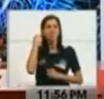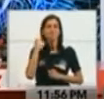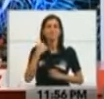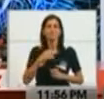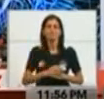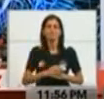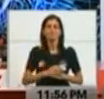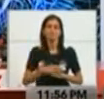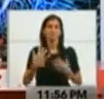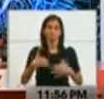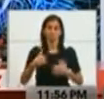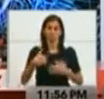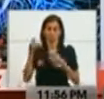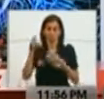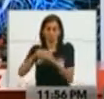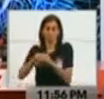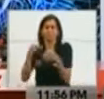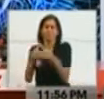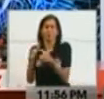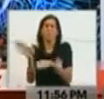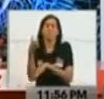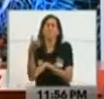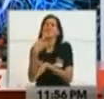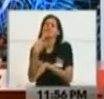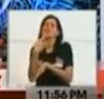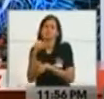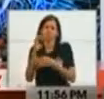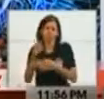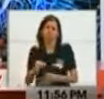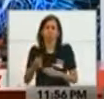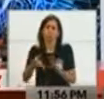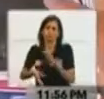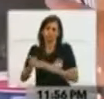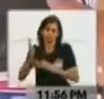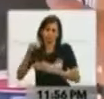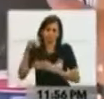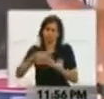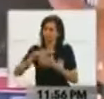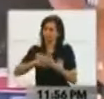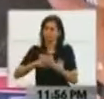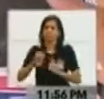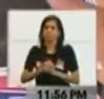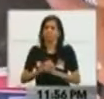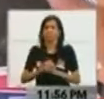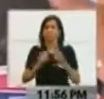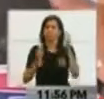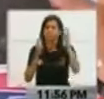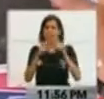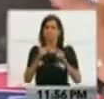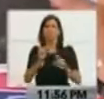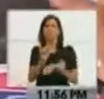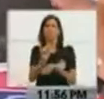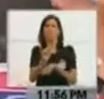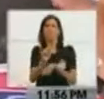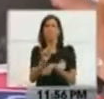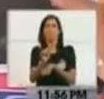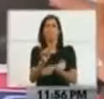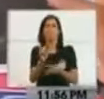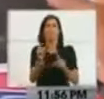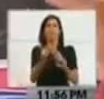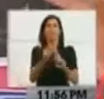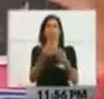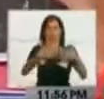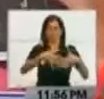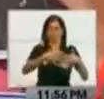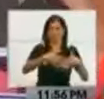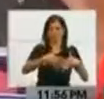Militante Bandera Roja, ¿vale? ¿Ah? Hugo Chávez. Mi primer mensaje a los inversionistas es confianza. Lunes 7